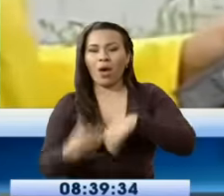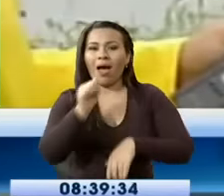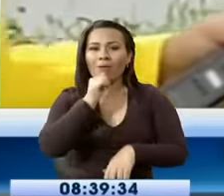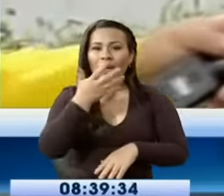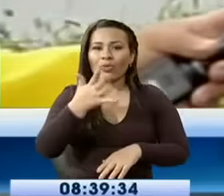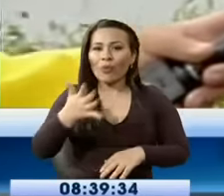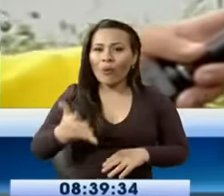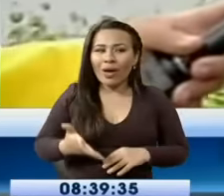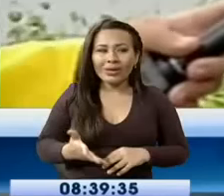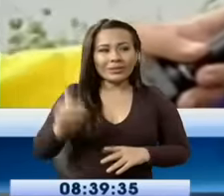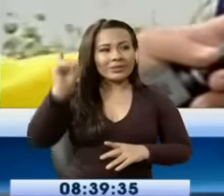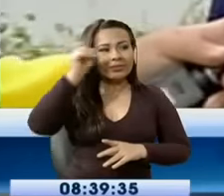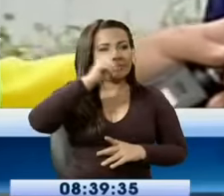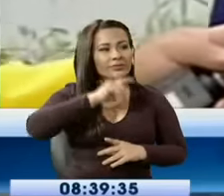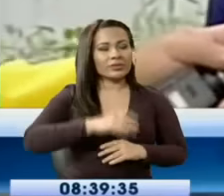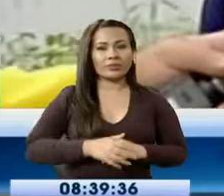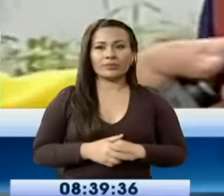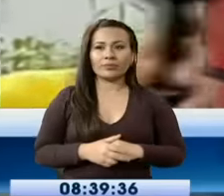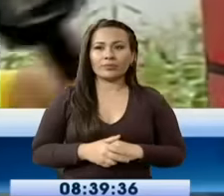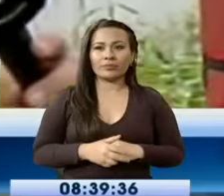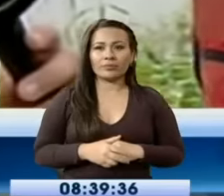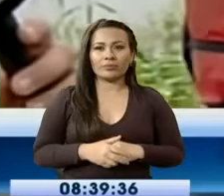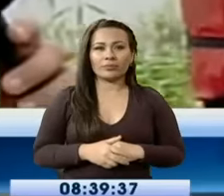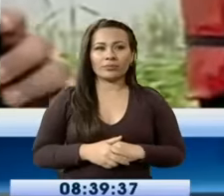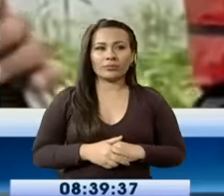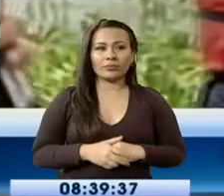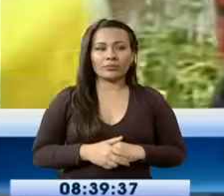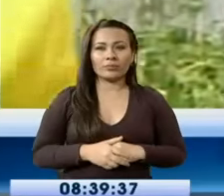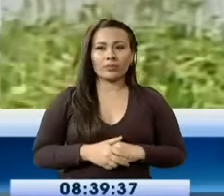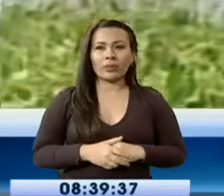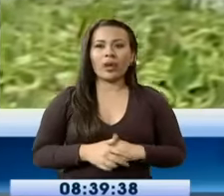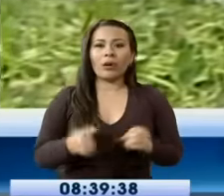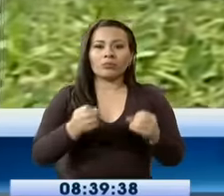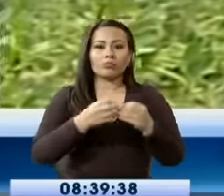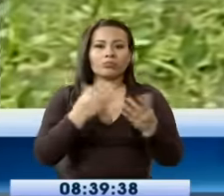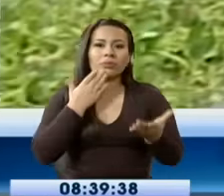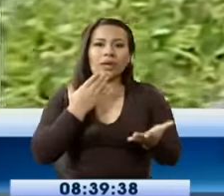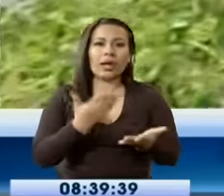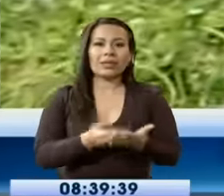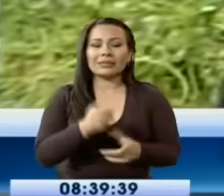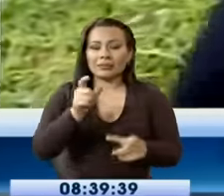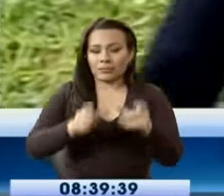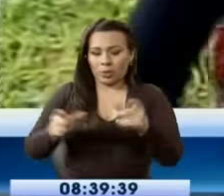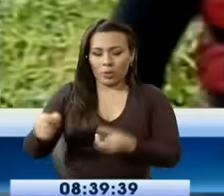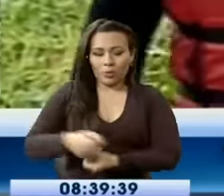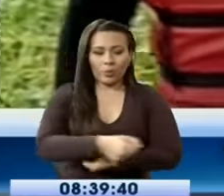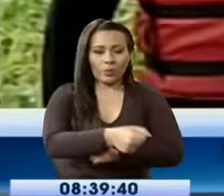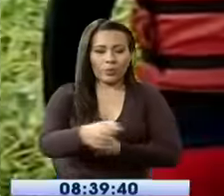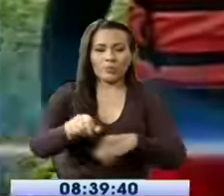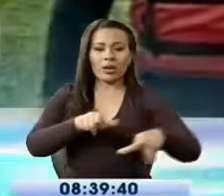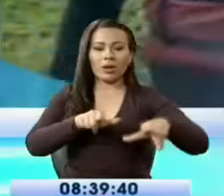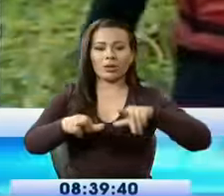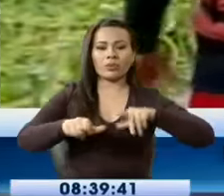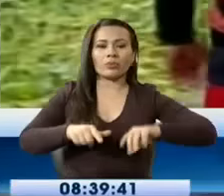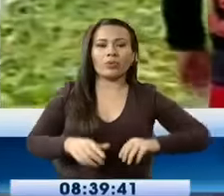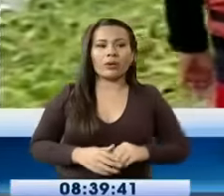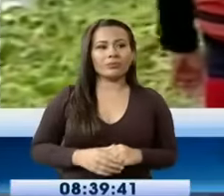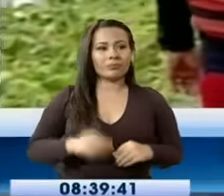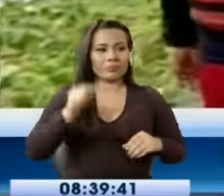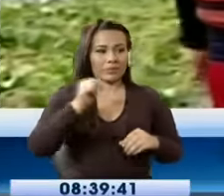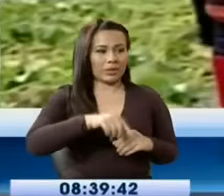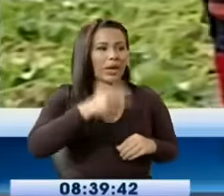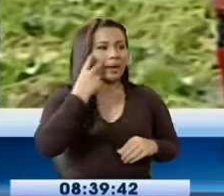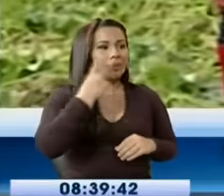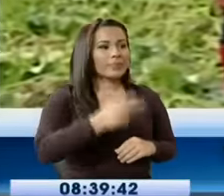y eso hace que poco a poco vaya subiendo el caudal. Muchísimas gracias. Son miembros del cuerpo de bomberos del Cantón Milagro que se encuentran. Ya van a